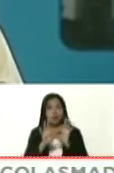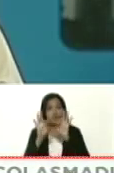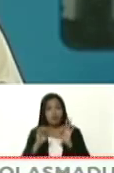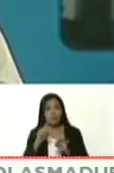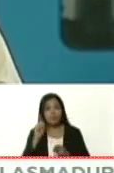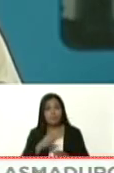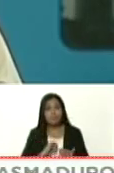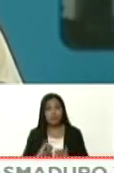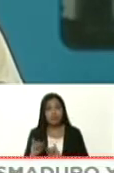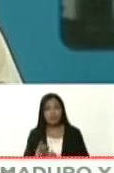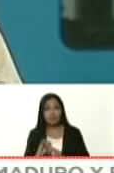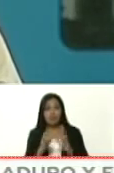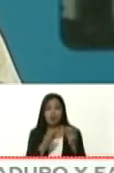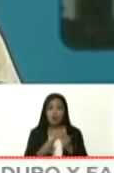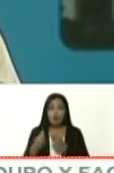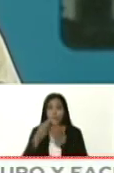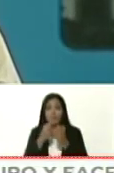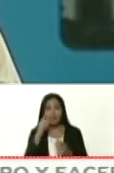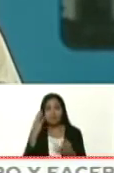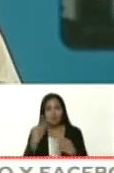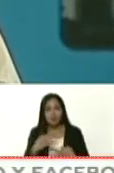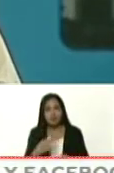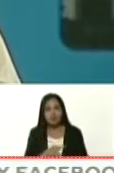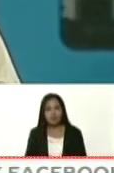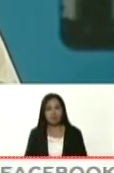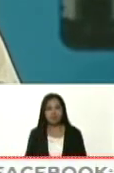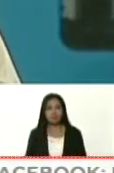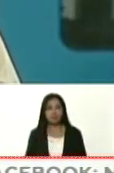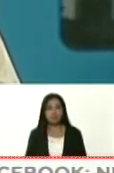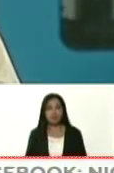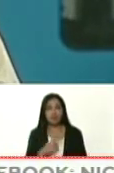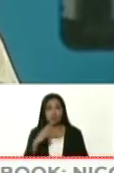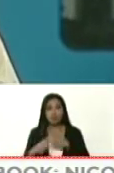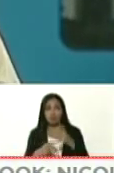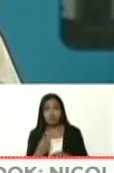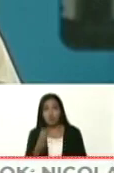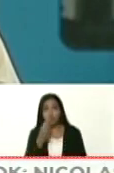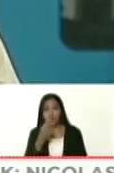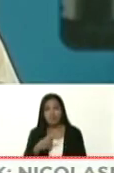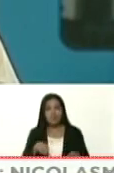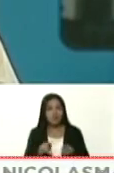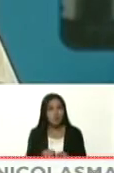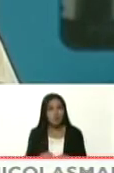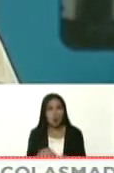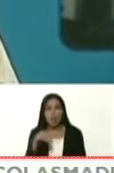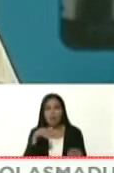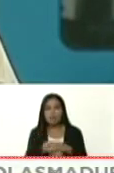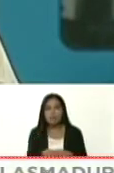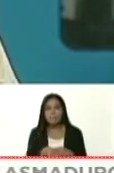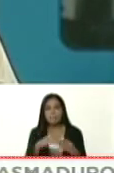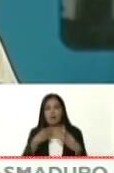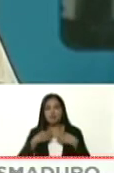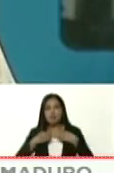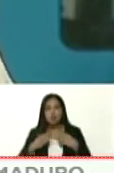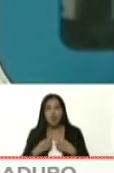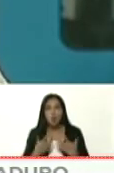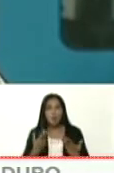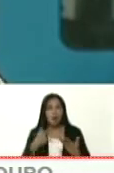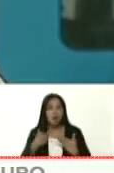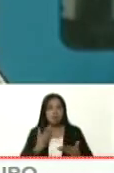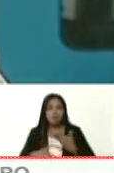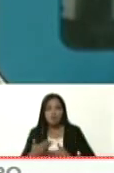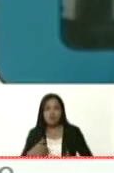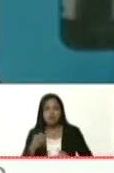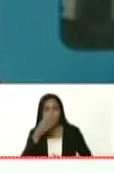estábamos poniendo el acento en el desarrollo de la economía real, la economía que produce alimentos, que produce calzado, que produce ropa, que produce servicios